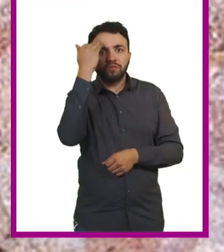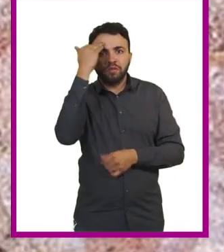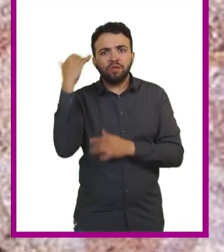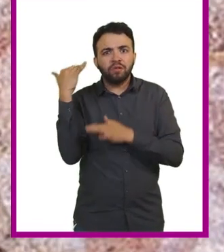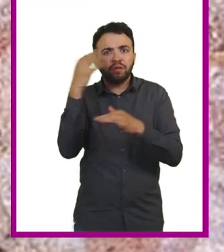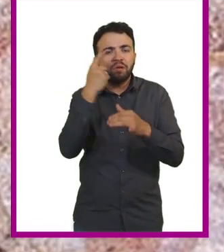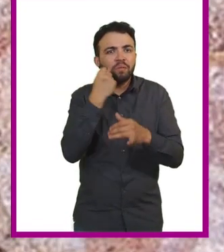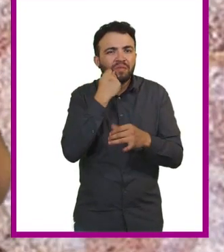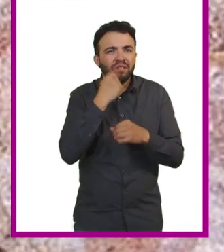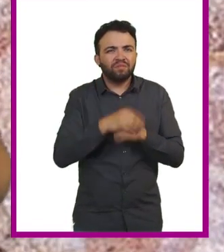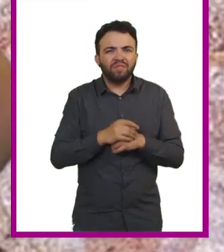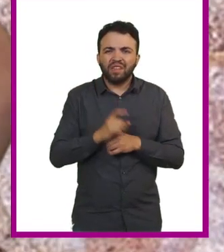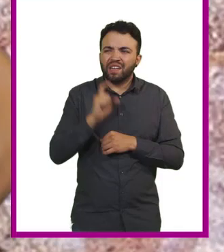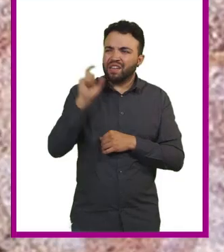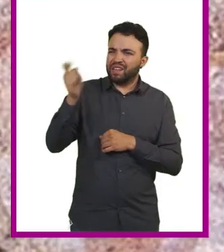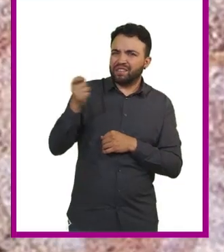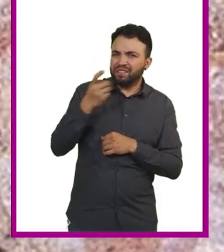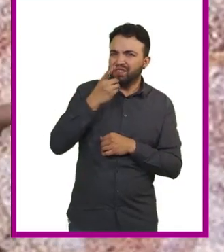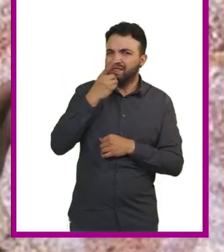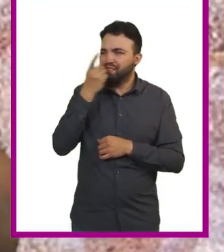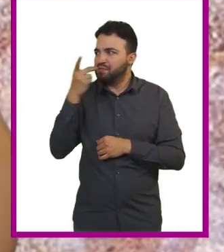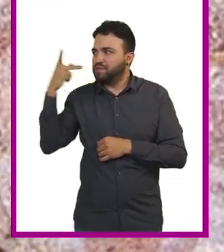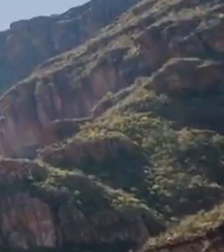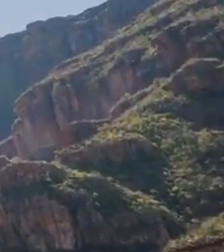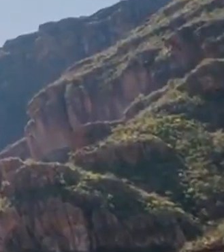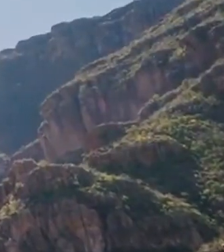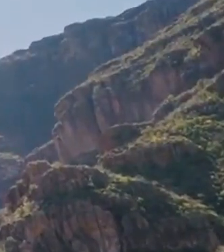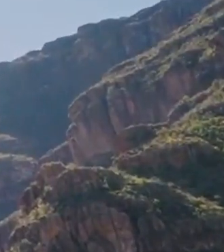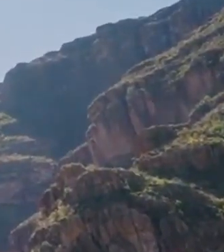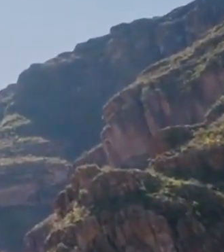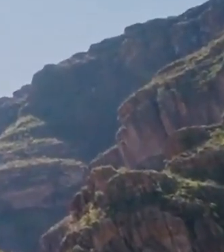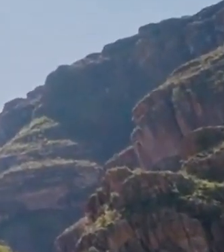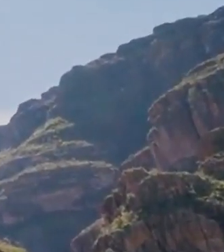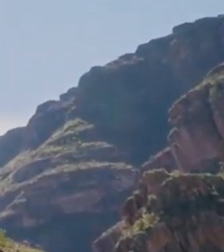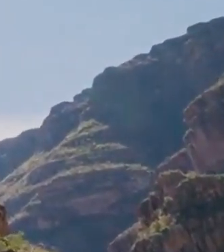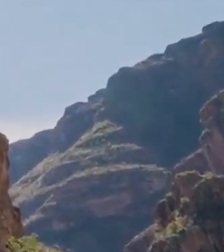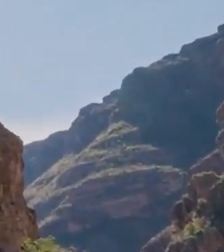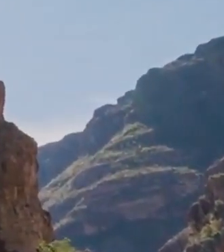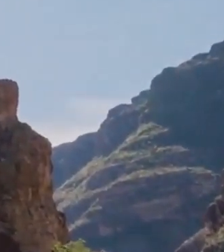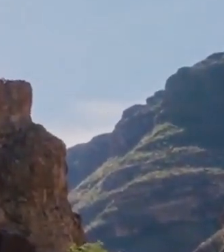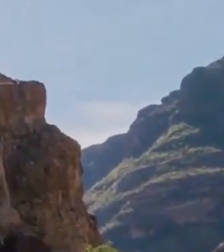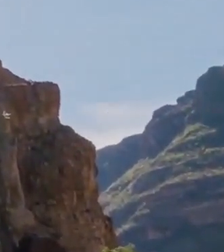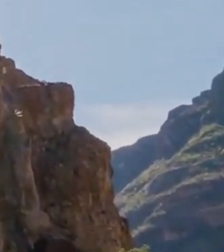¿Qué dirían los autores al enterarse de la trascendencia de su obra?